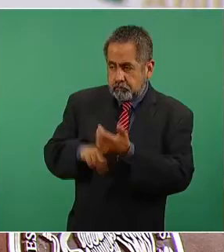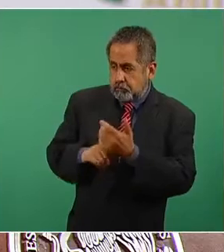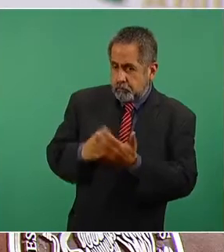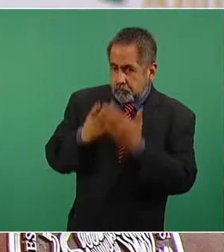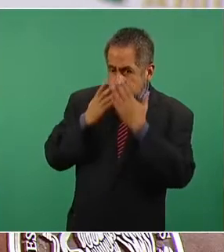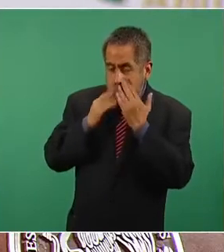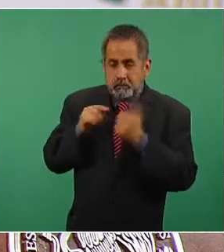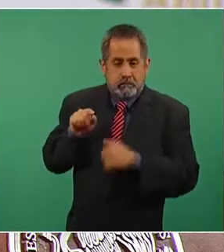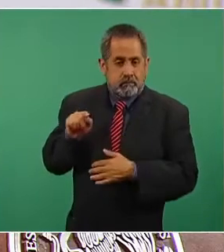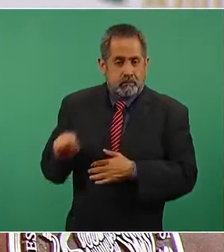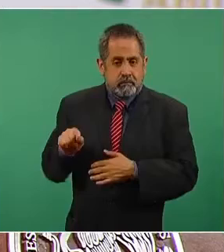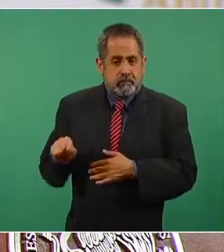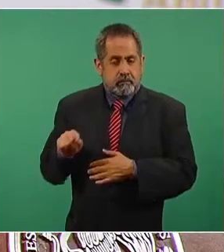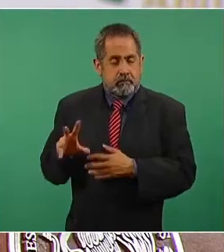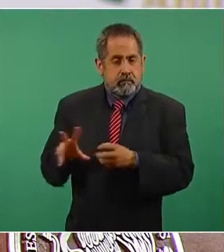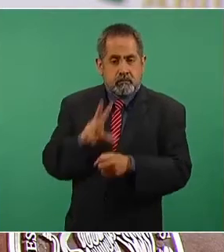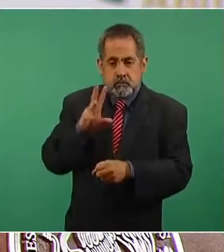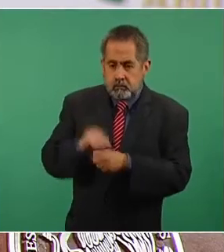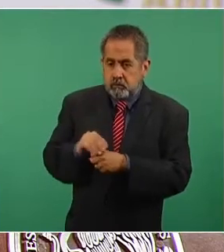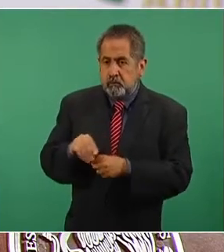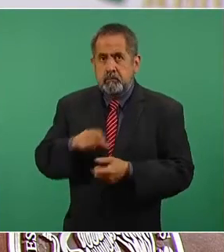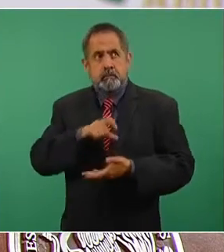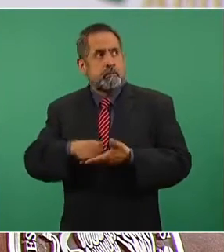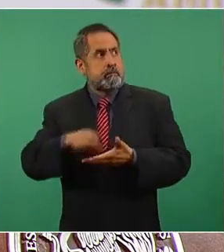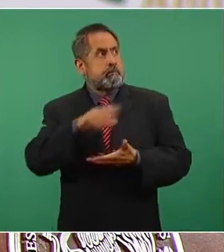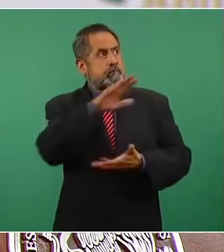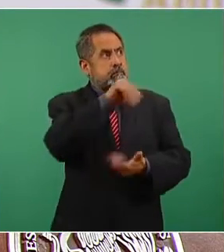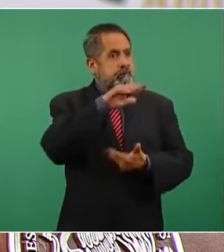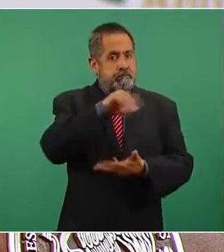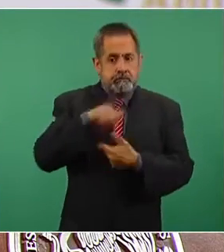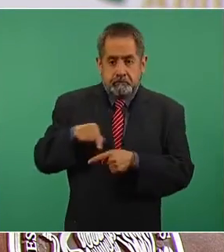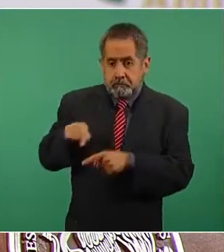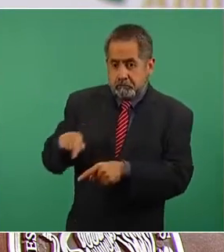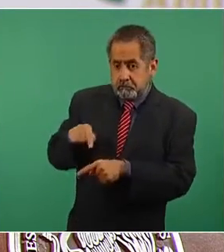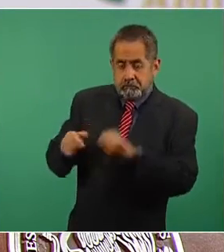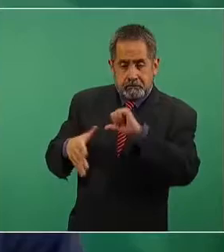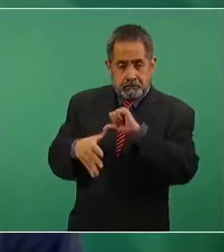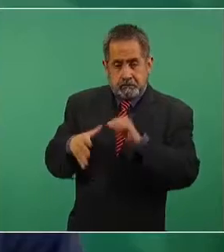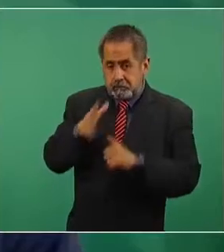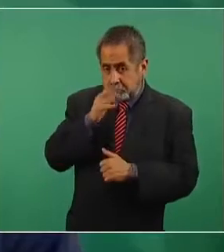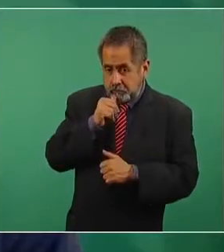tienen completo acceso a las vacunas.